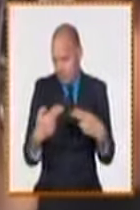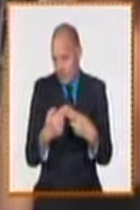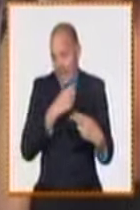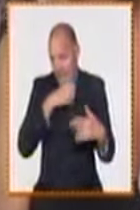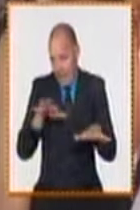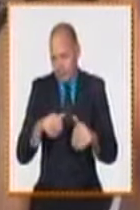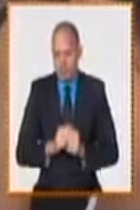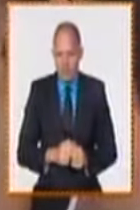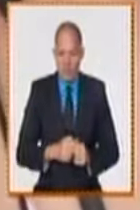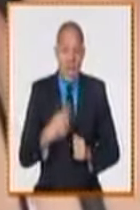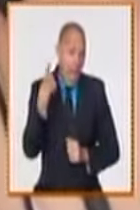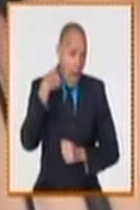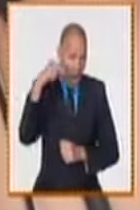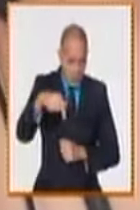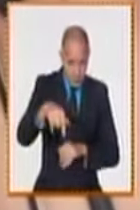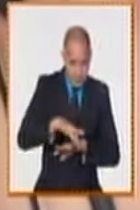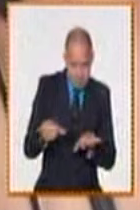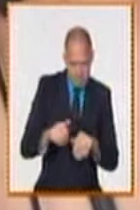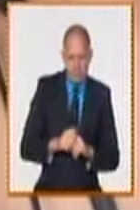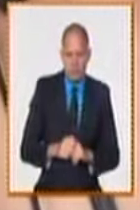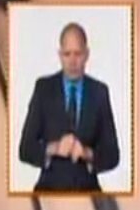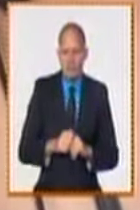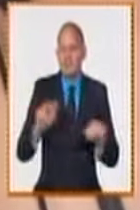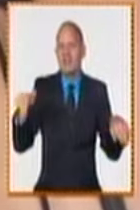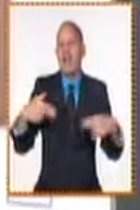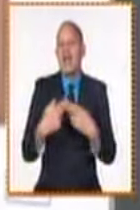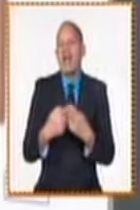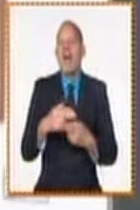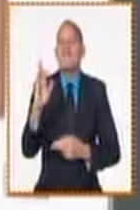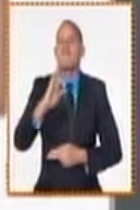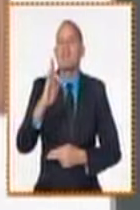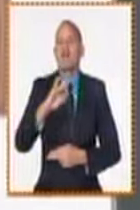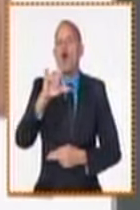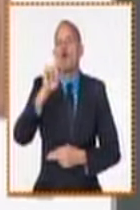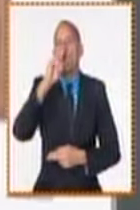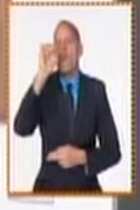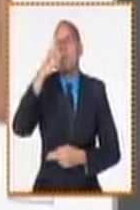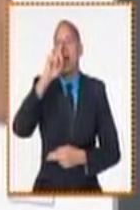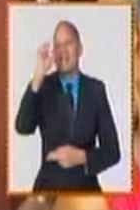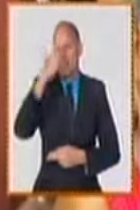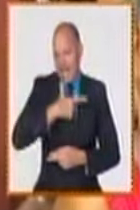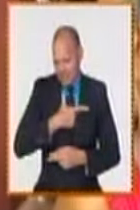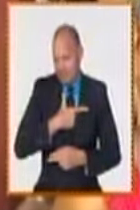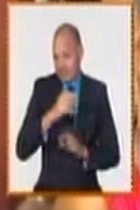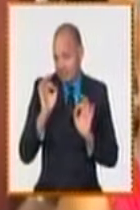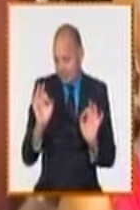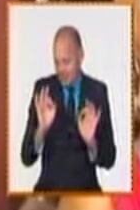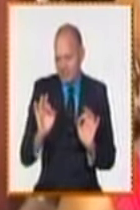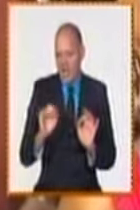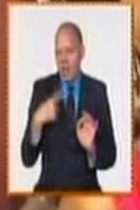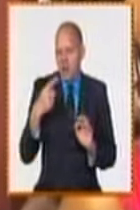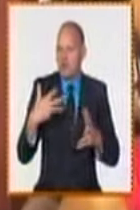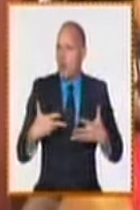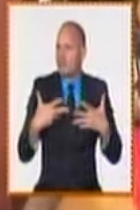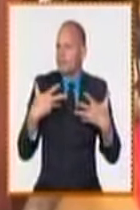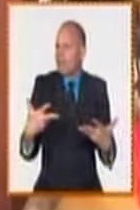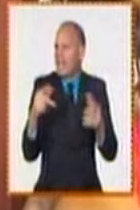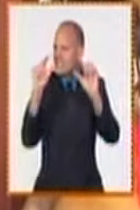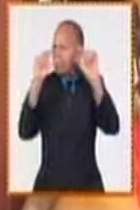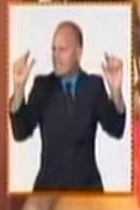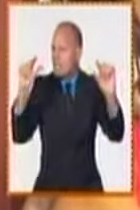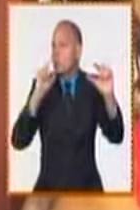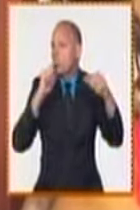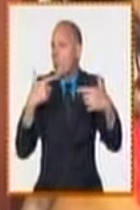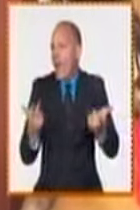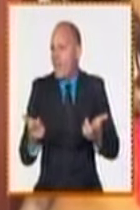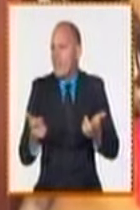cubanía estuvo dedicada al 170 aniversario del natalicio de nuestro héroe nacional José Martí, al